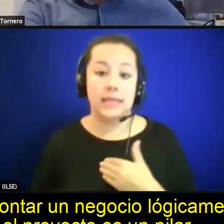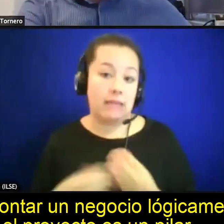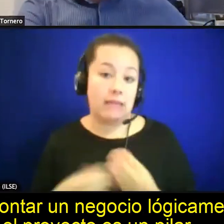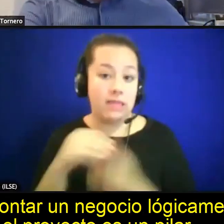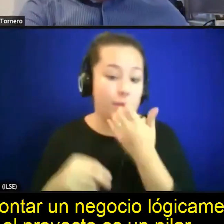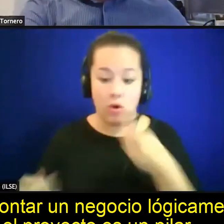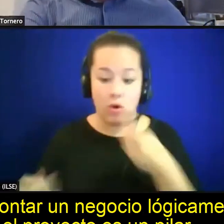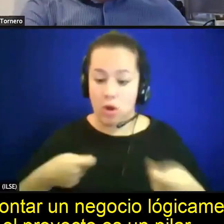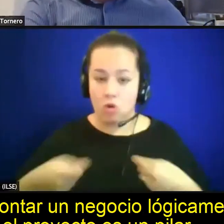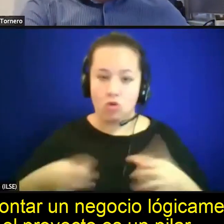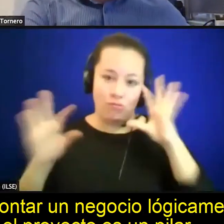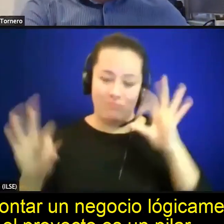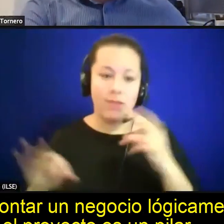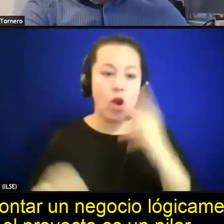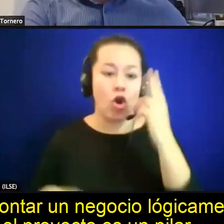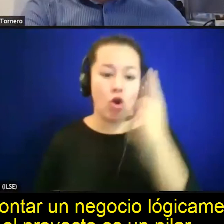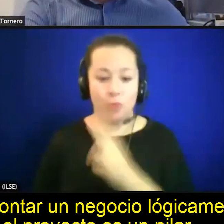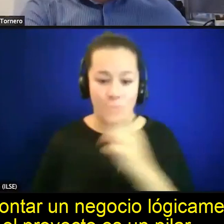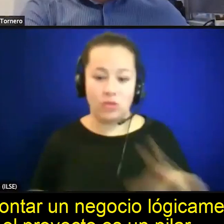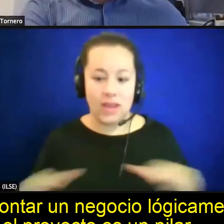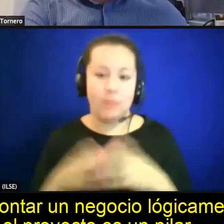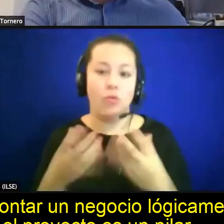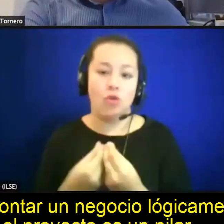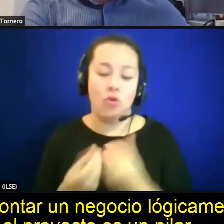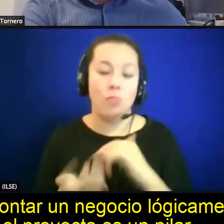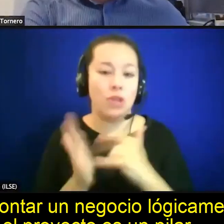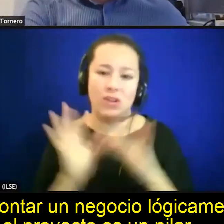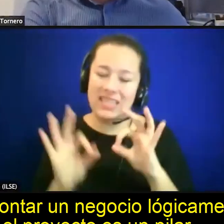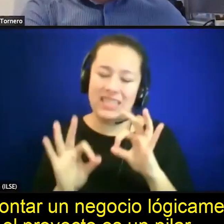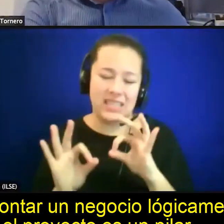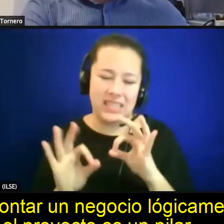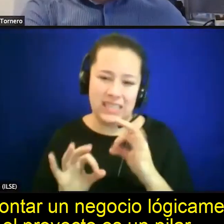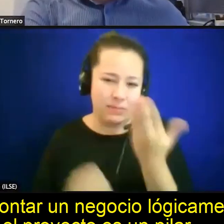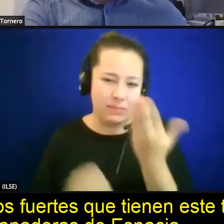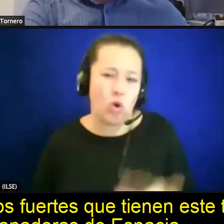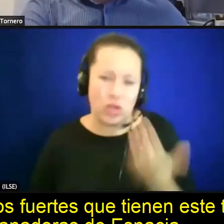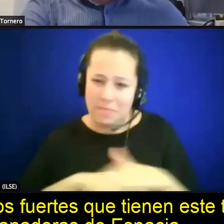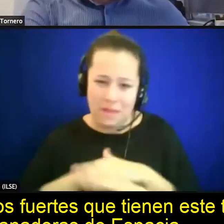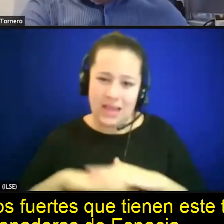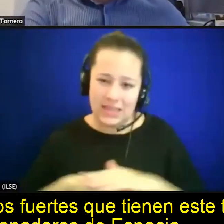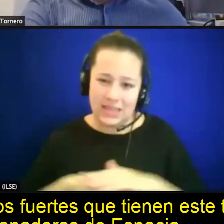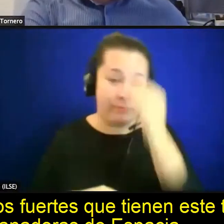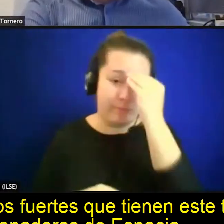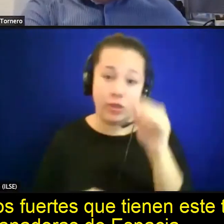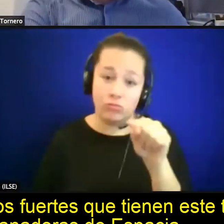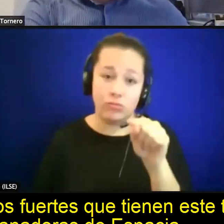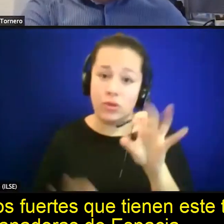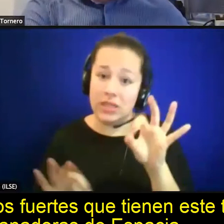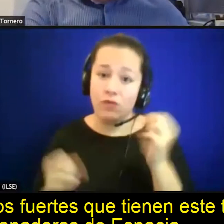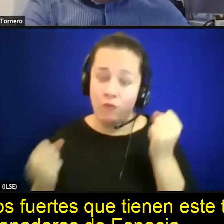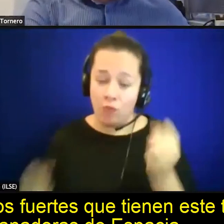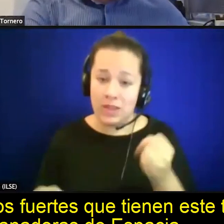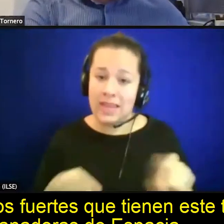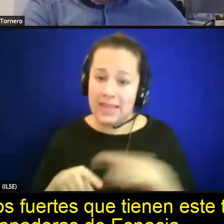el compromiso del equipo con el proyecto es un pilar. Y en este sentido, yo creo que eso es uno de los aspectos fuertes que tienen este tipo